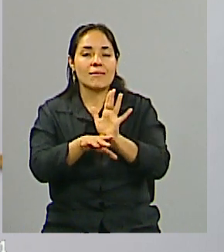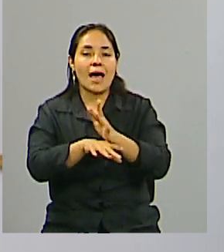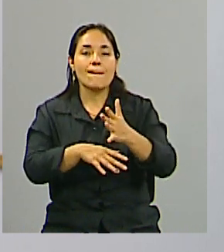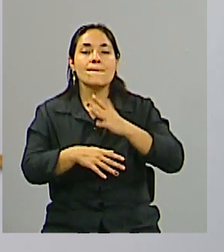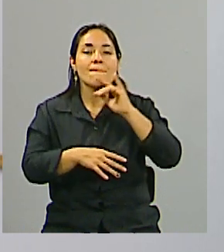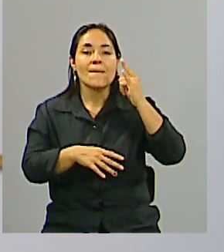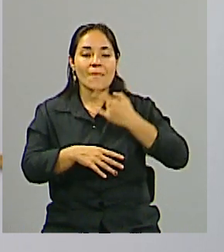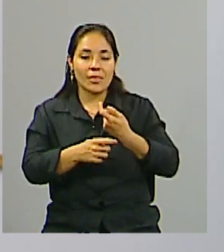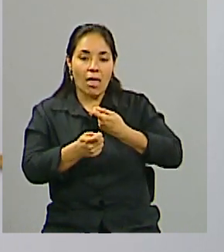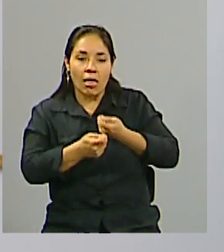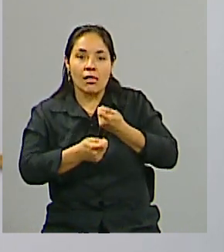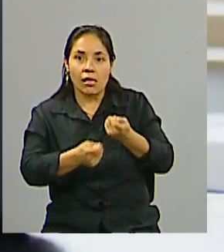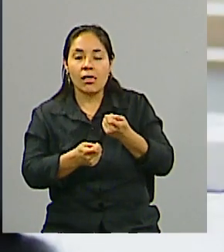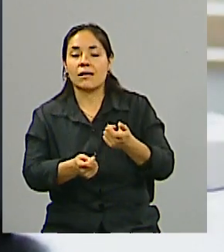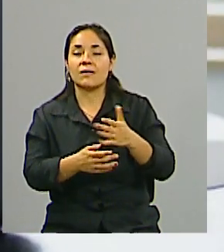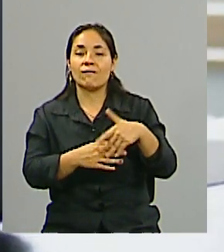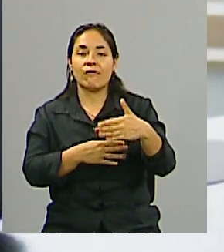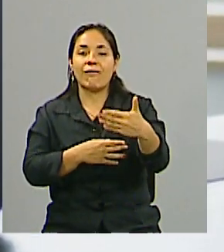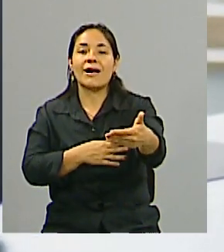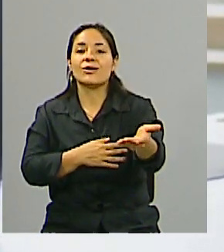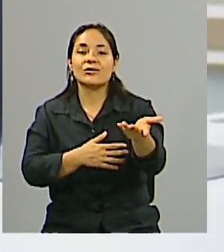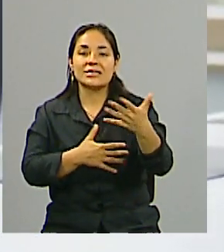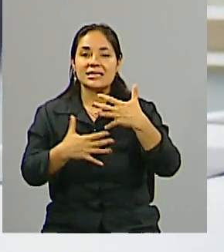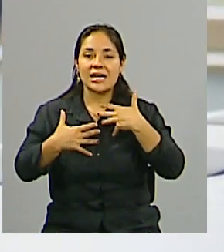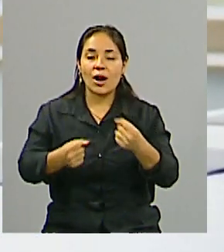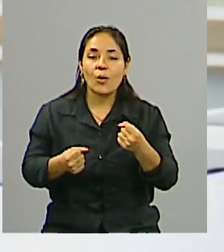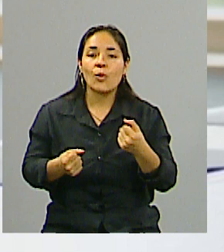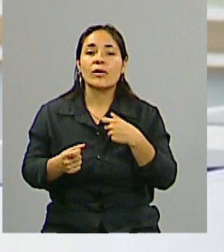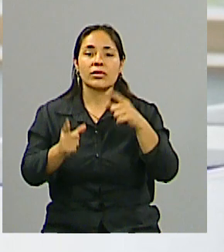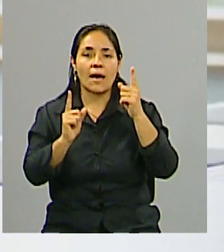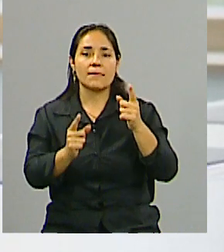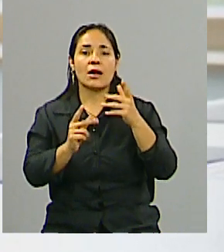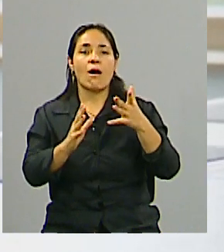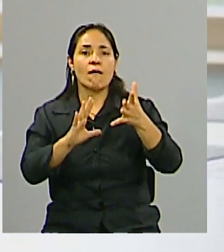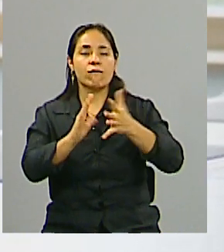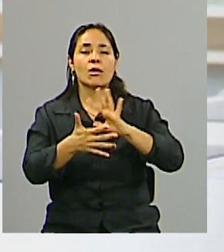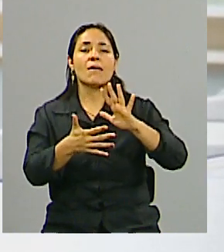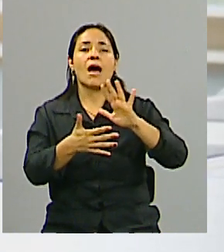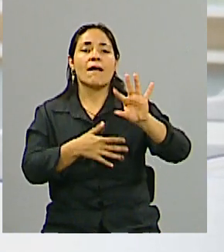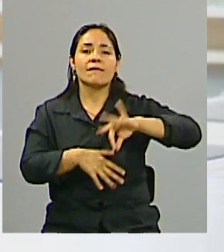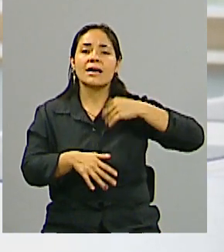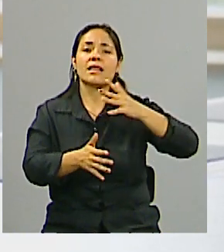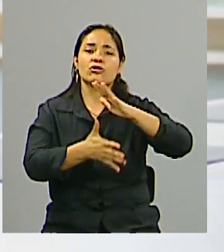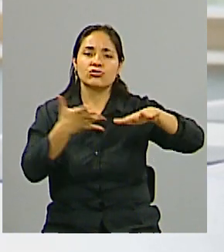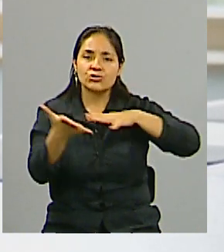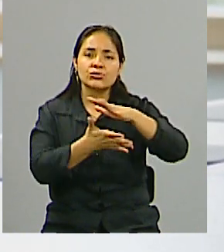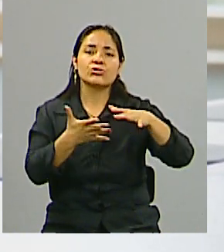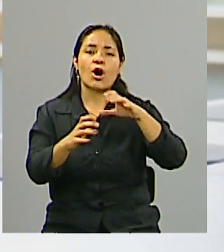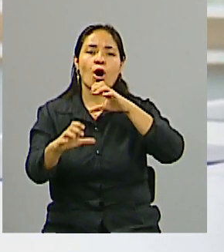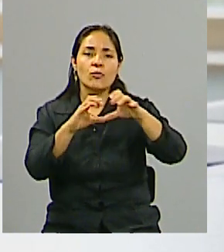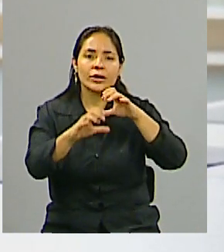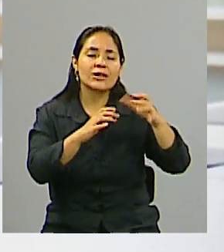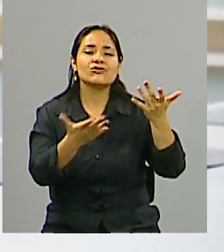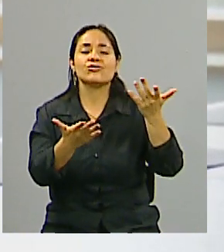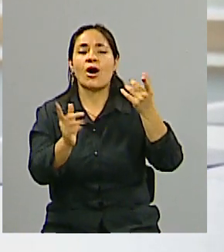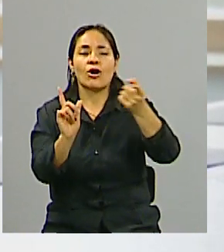está la salud, el sostén de la vida afectiva, comunicacional, relacional, que están puestas en peligro